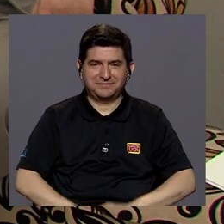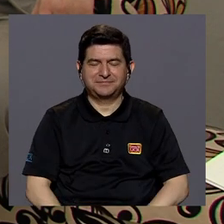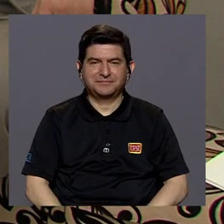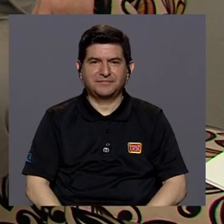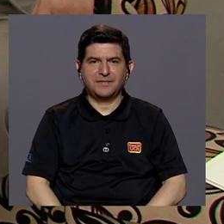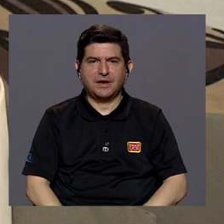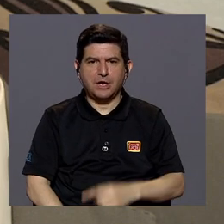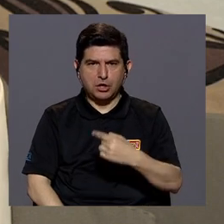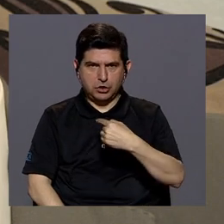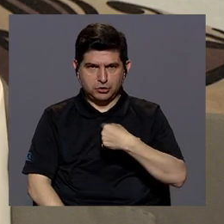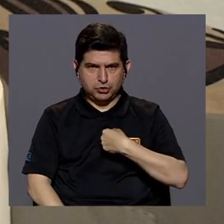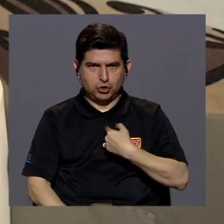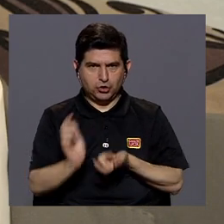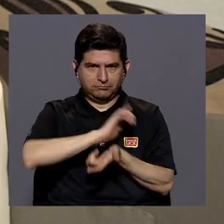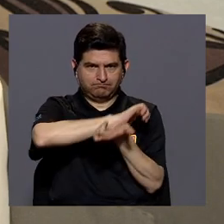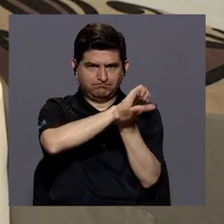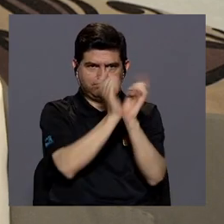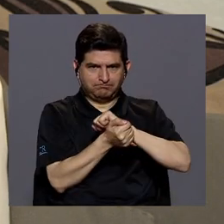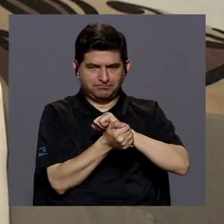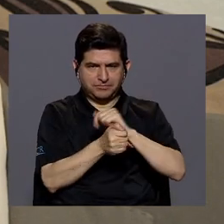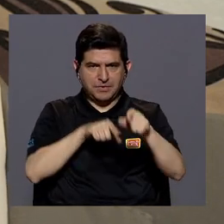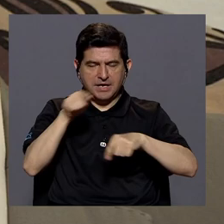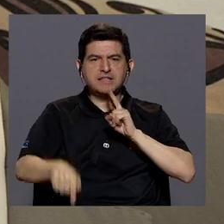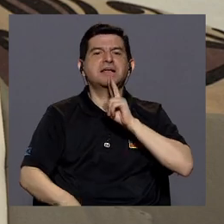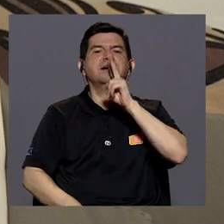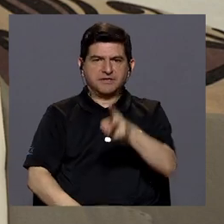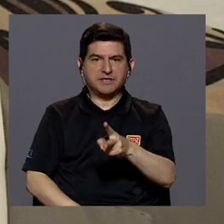Uh-huh. Yo no la cambié por crítica de verdad.